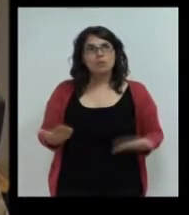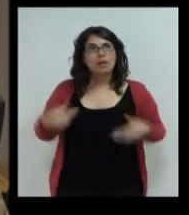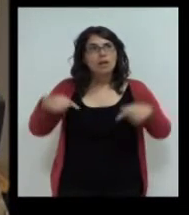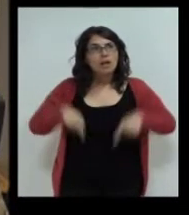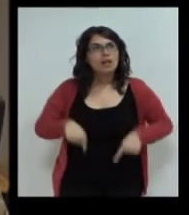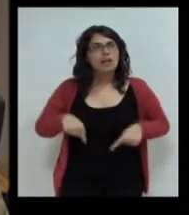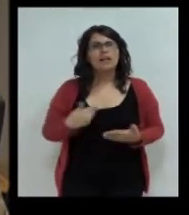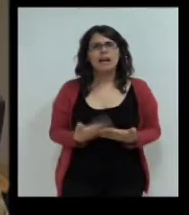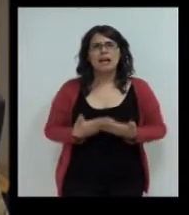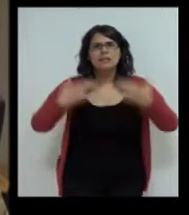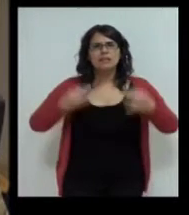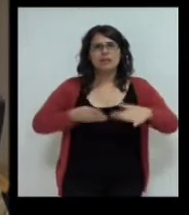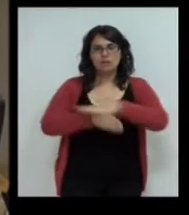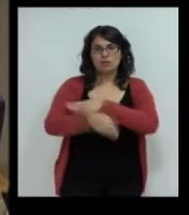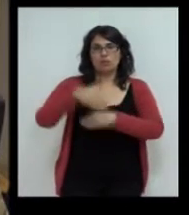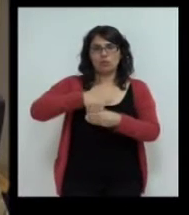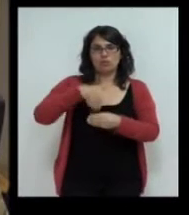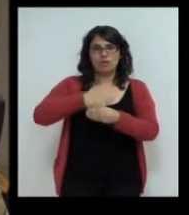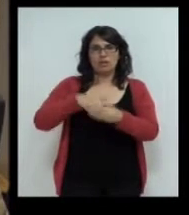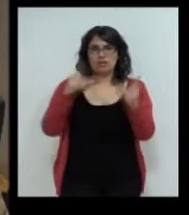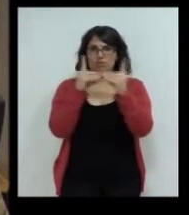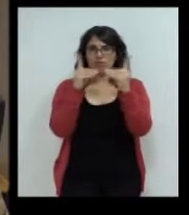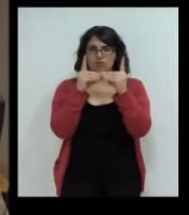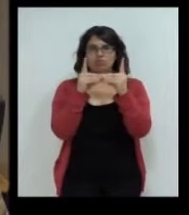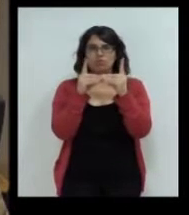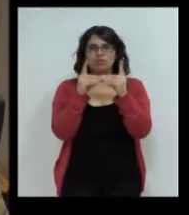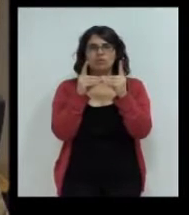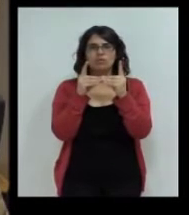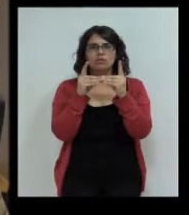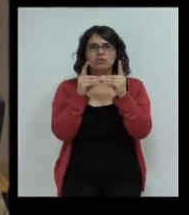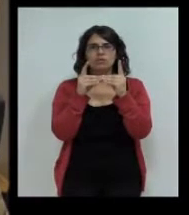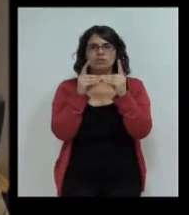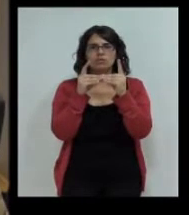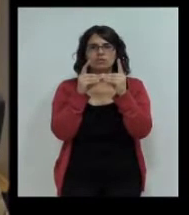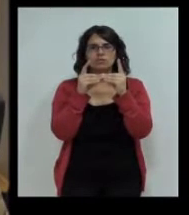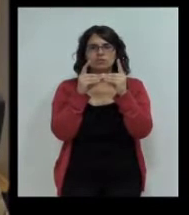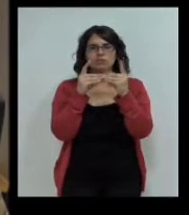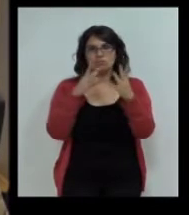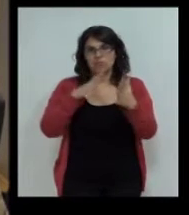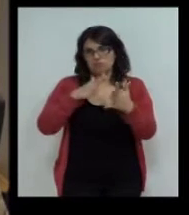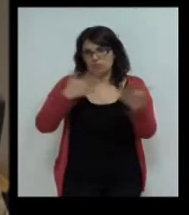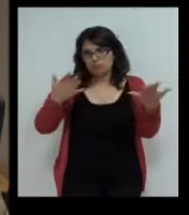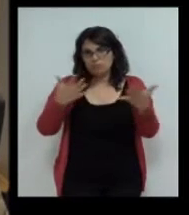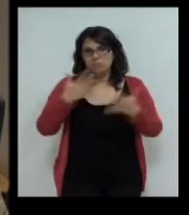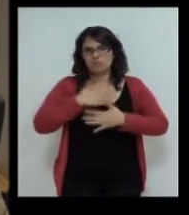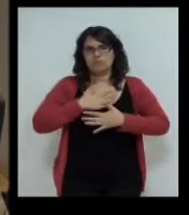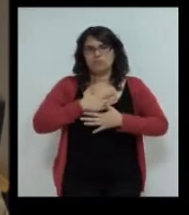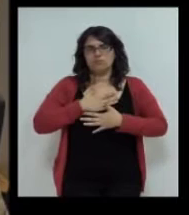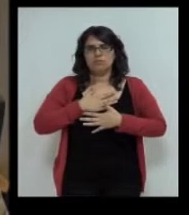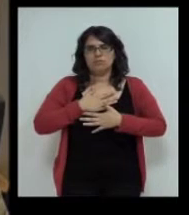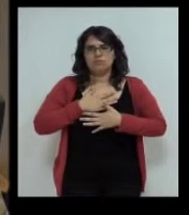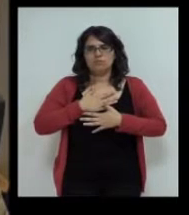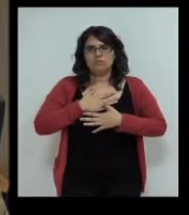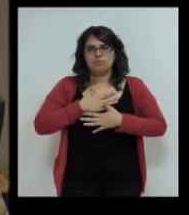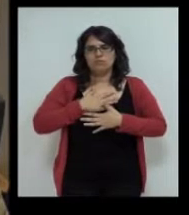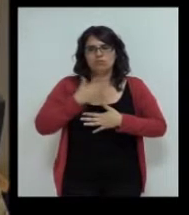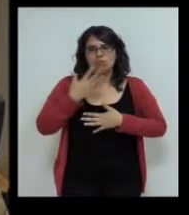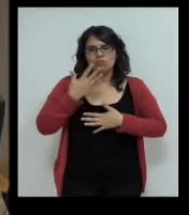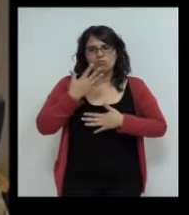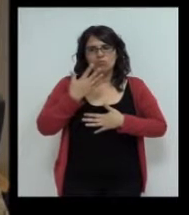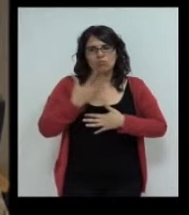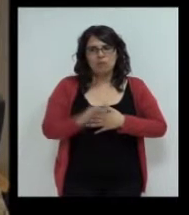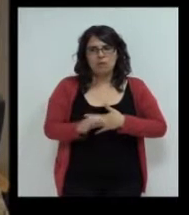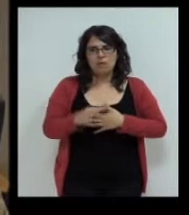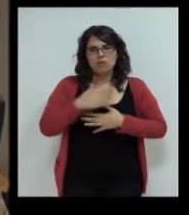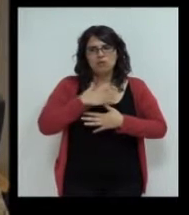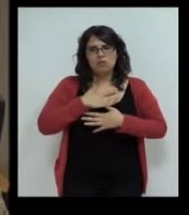garantizado el acceso a los contenidos en televisión digital terrestre. Por esta parte pudiéramos tener un umbral